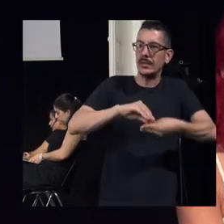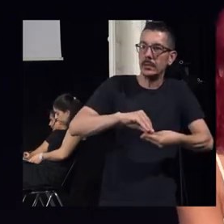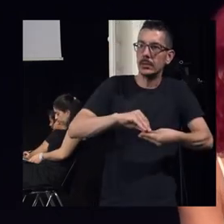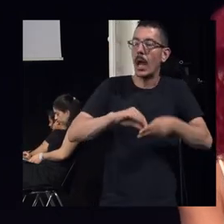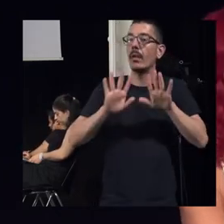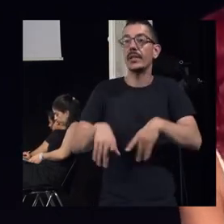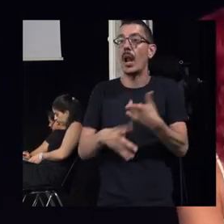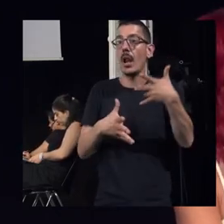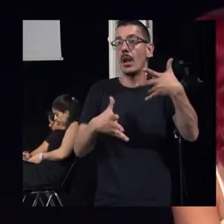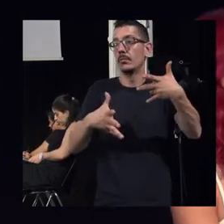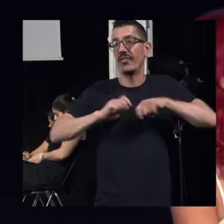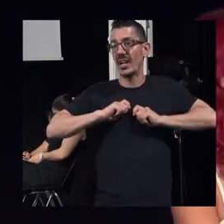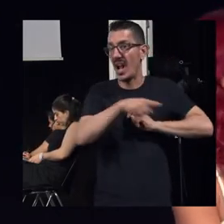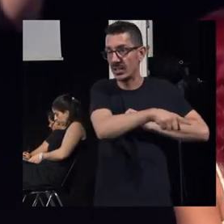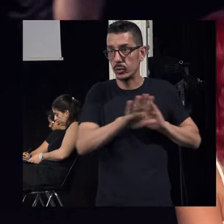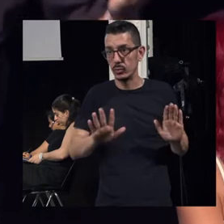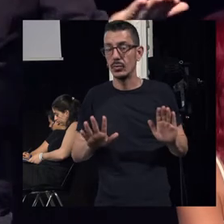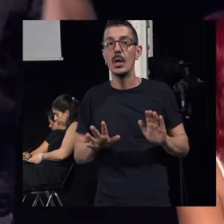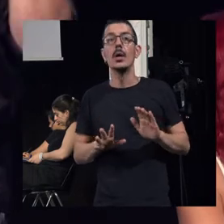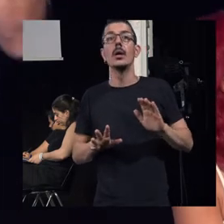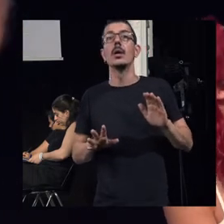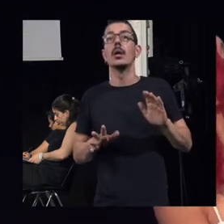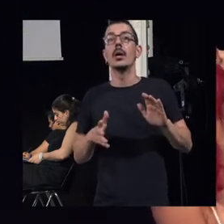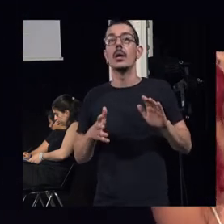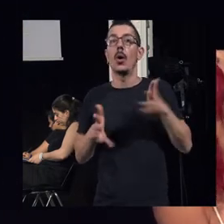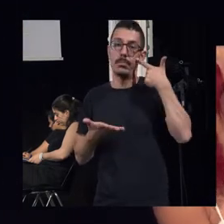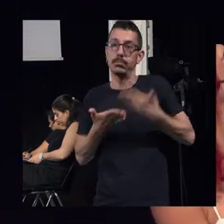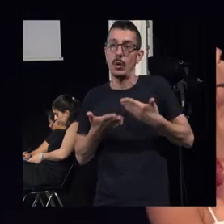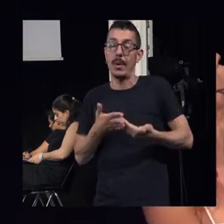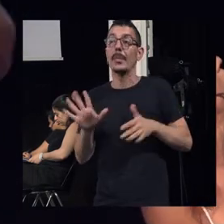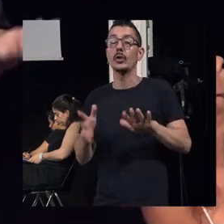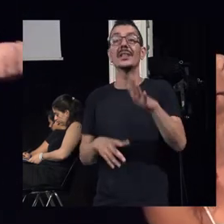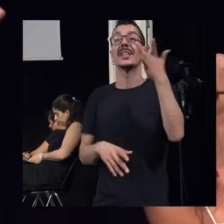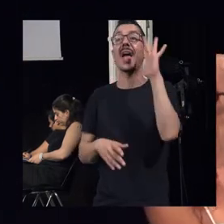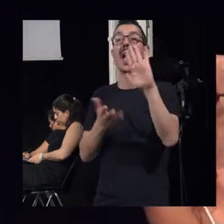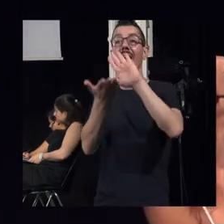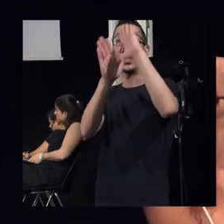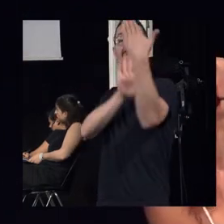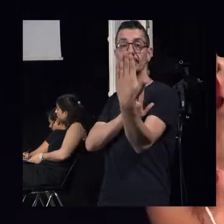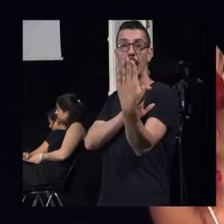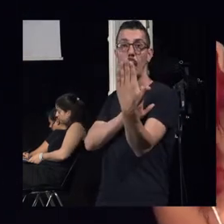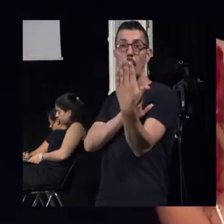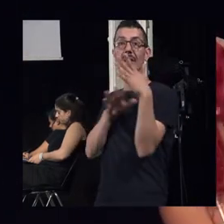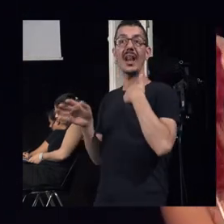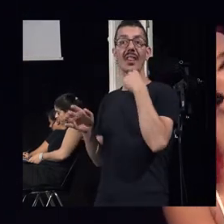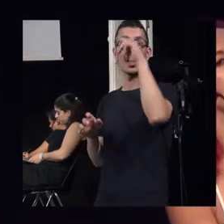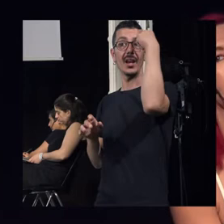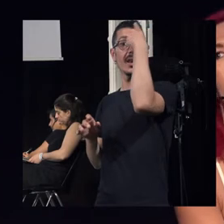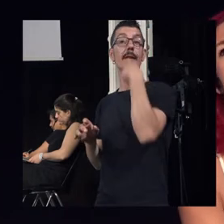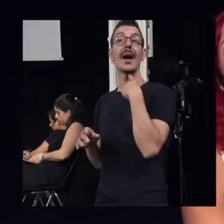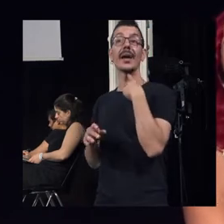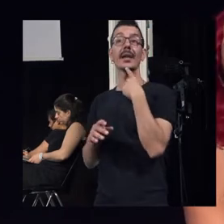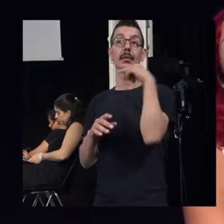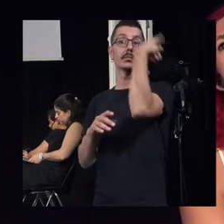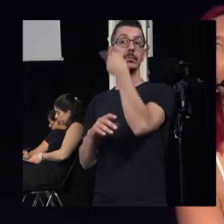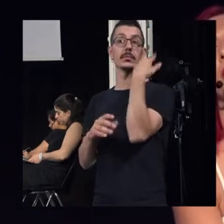nombramos espejo constructo? Pues mirar, cuando una se mira en el espejo, ve una imagen invertida. Hacemos un símil,